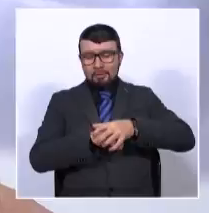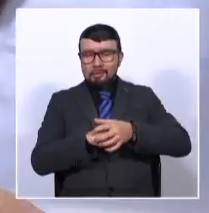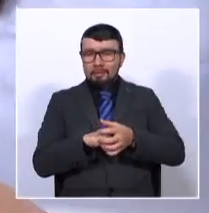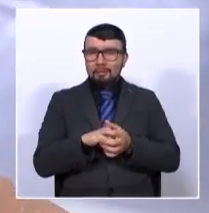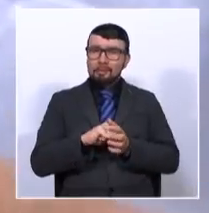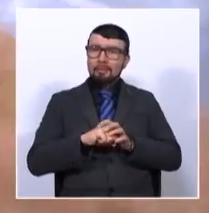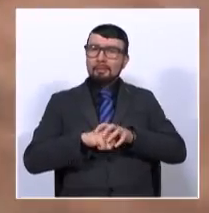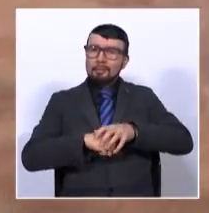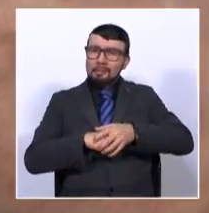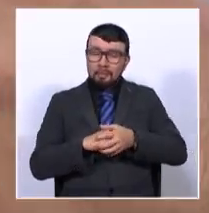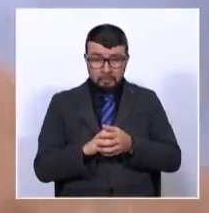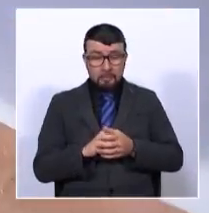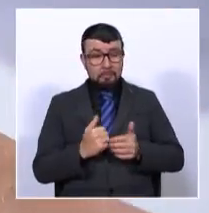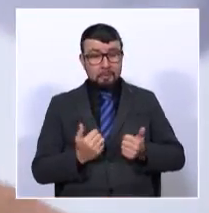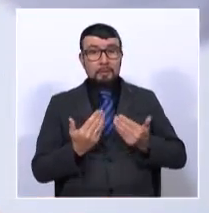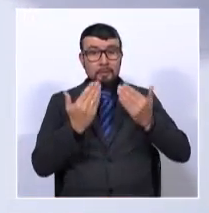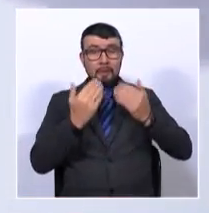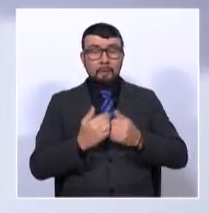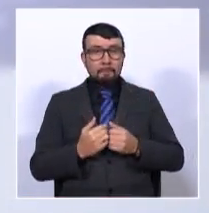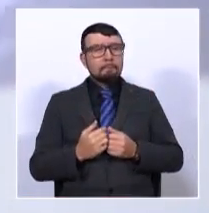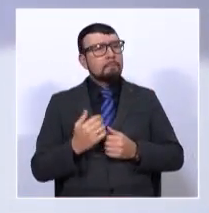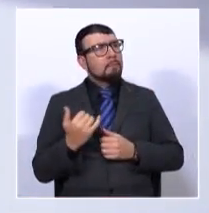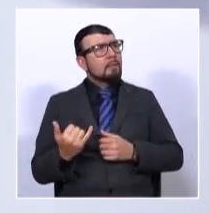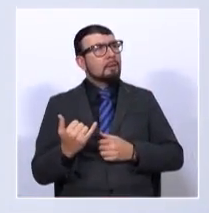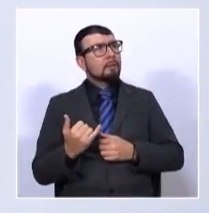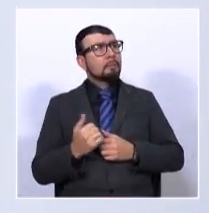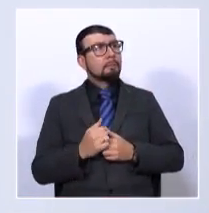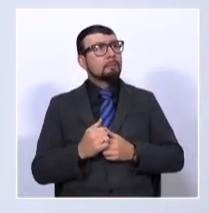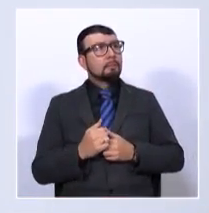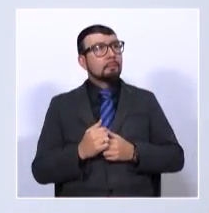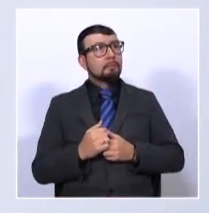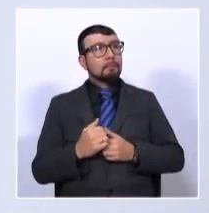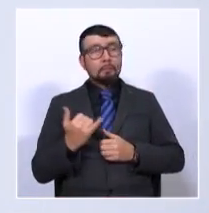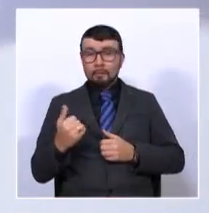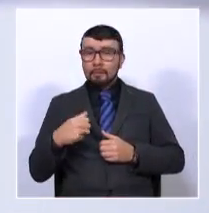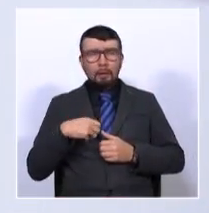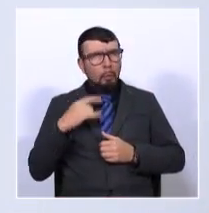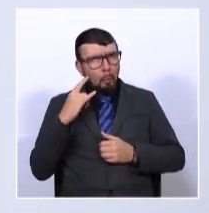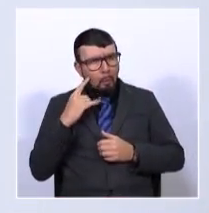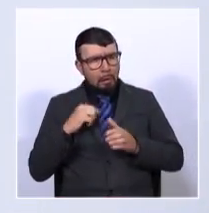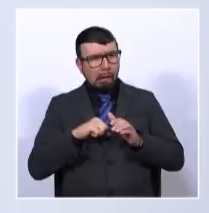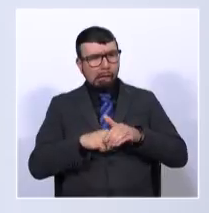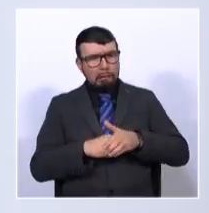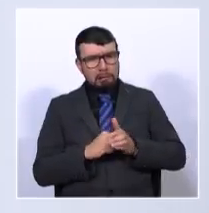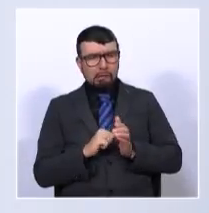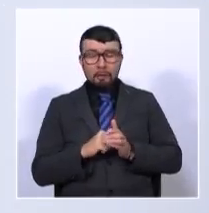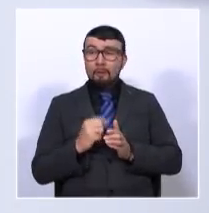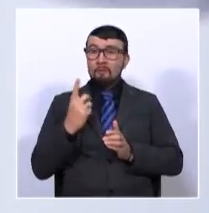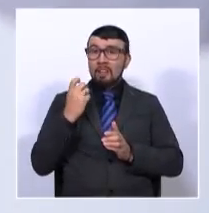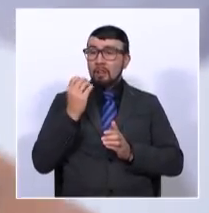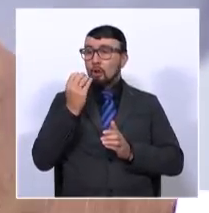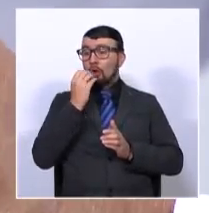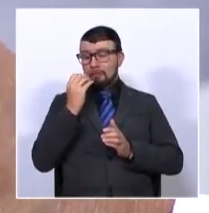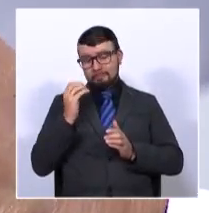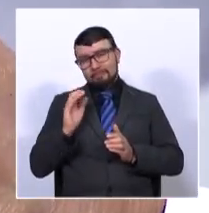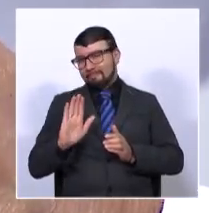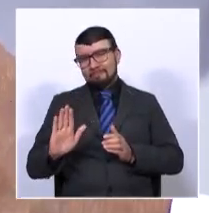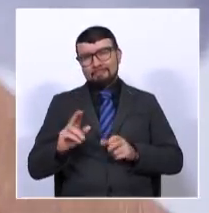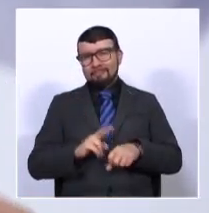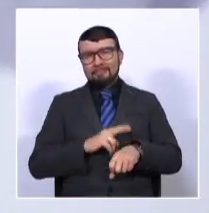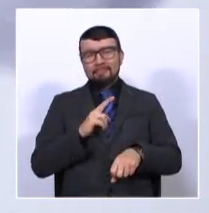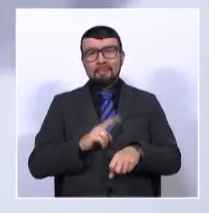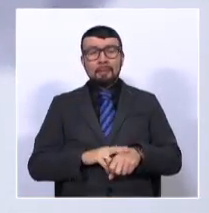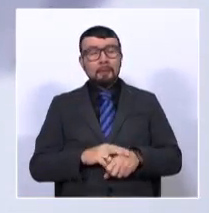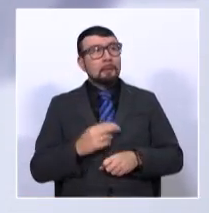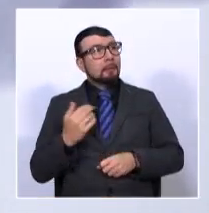deslizamiento. Entonces, cuando eso le pasa a este maniquí, tiene traquídeo, le falta nutrición. Entonces,